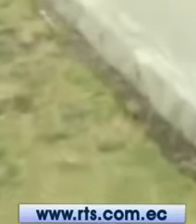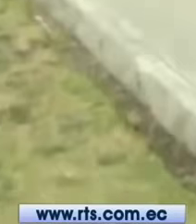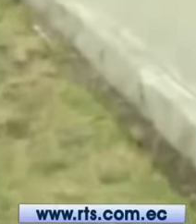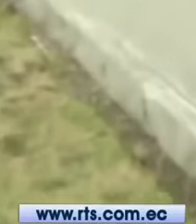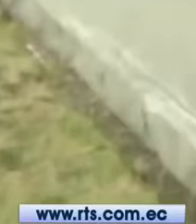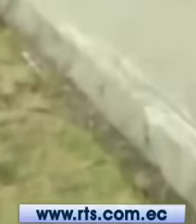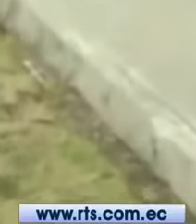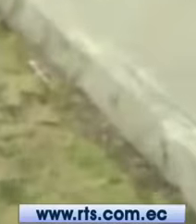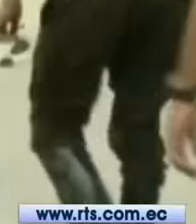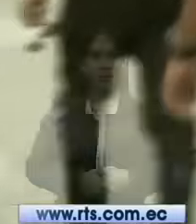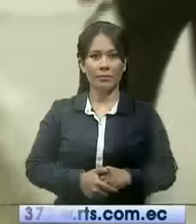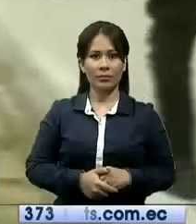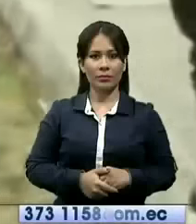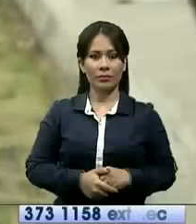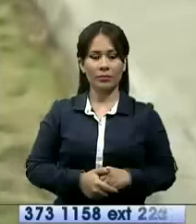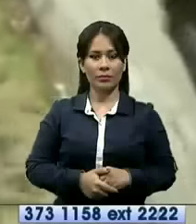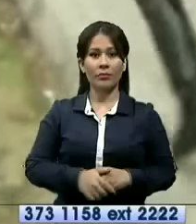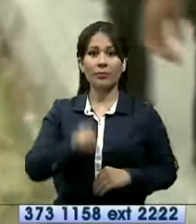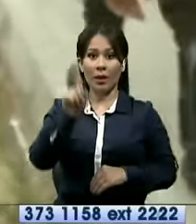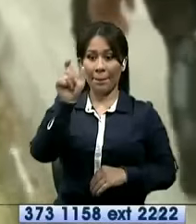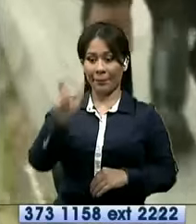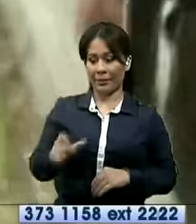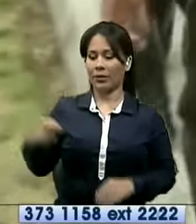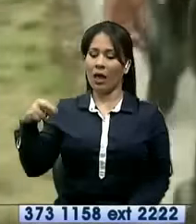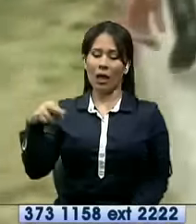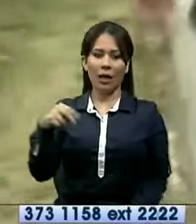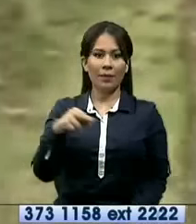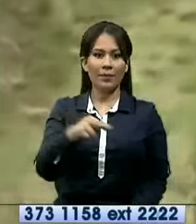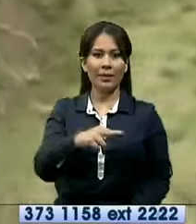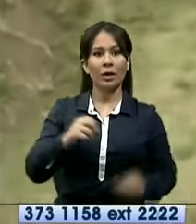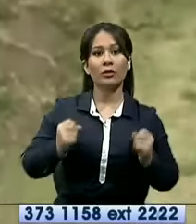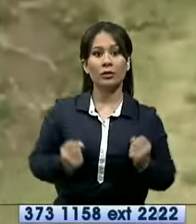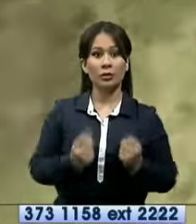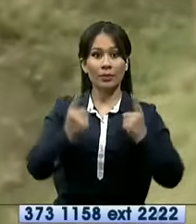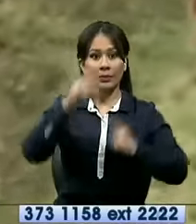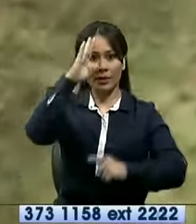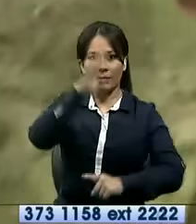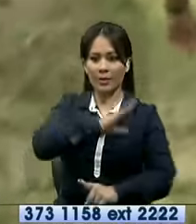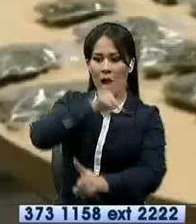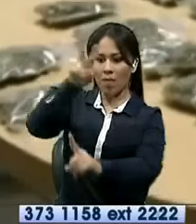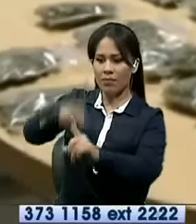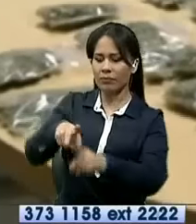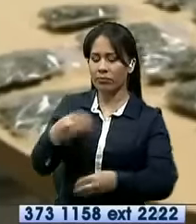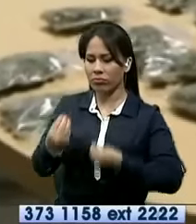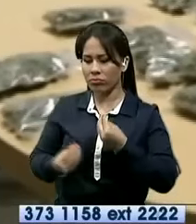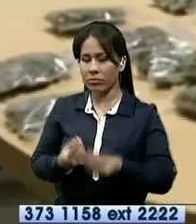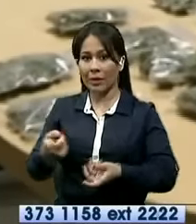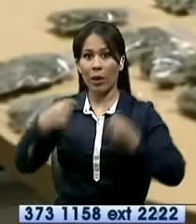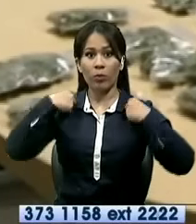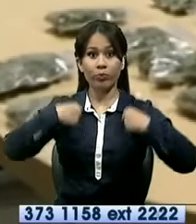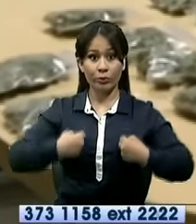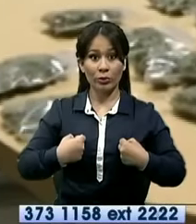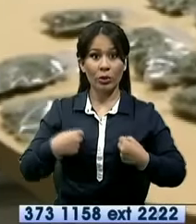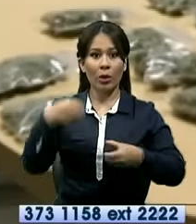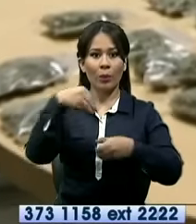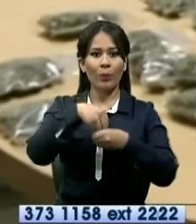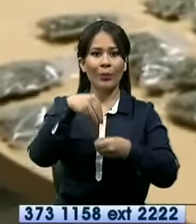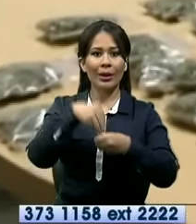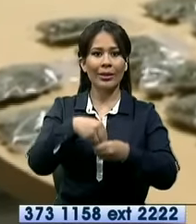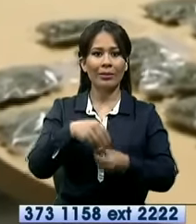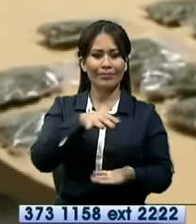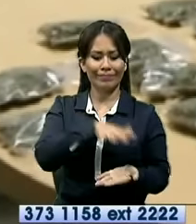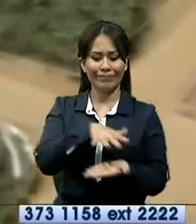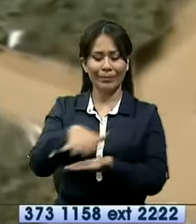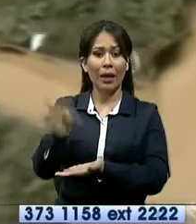Caminaban a la hora equivocada, o mejor dicho, les sorprendió un operativo de control antidelincuencial. En una mochila los sospechosos cargaban un bloque